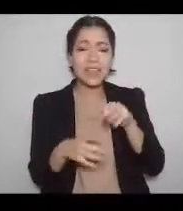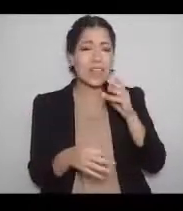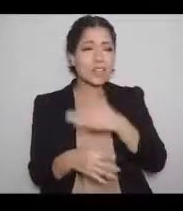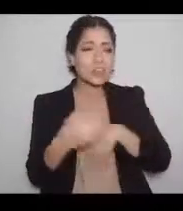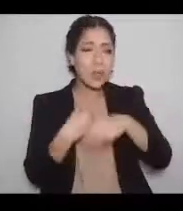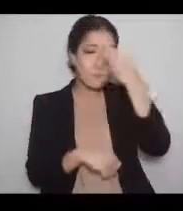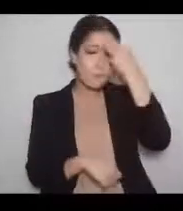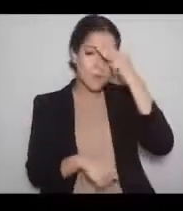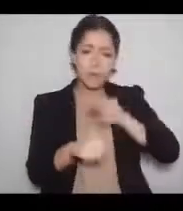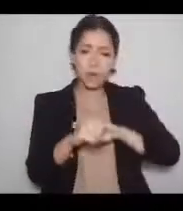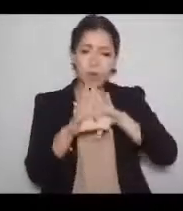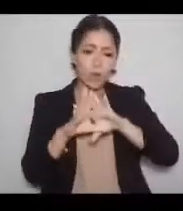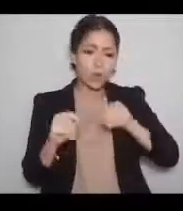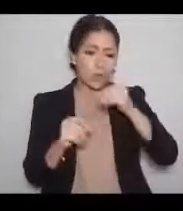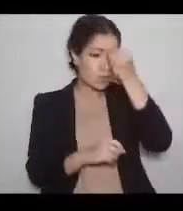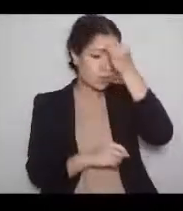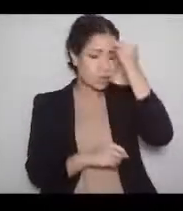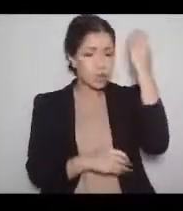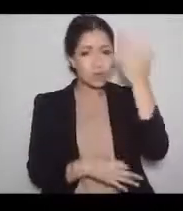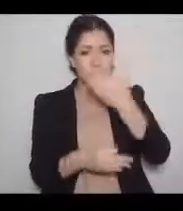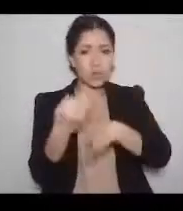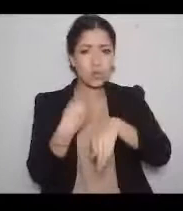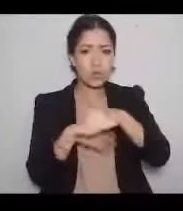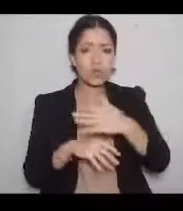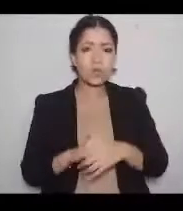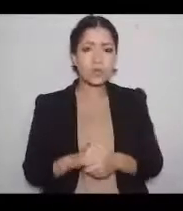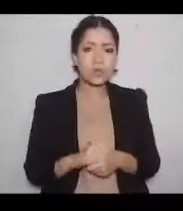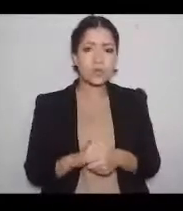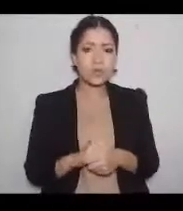La enemiga jurada del actor. ¡Te vendiste!